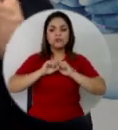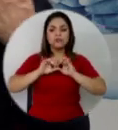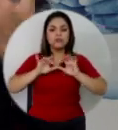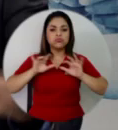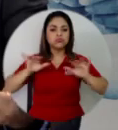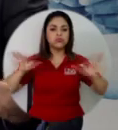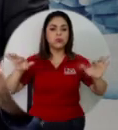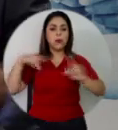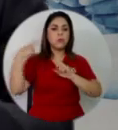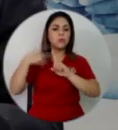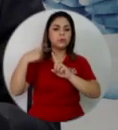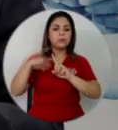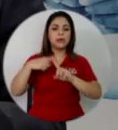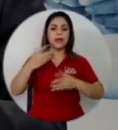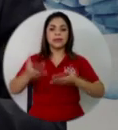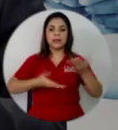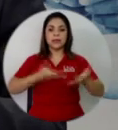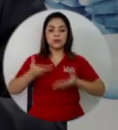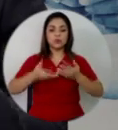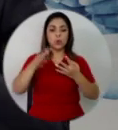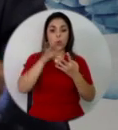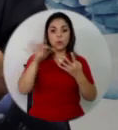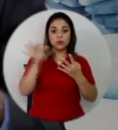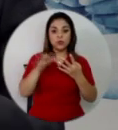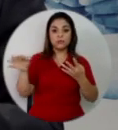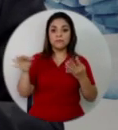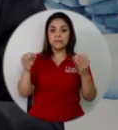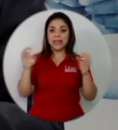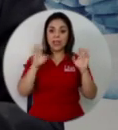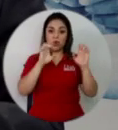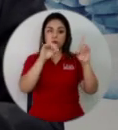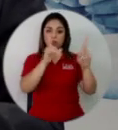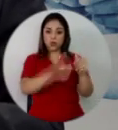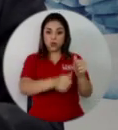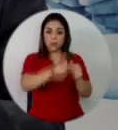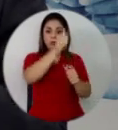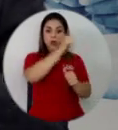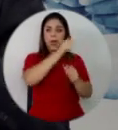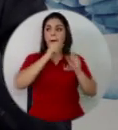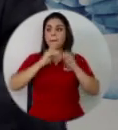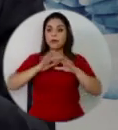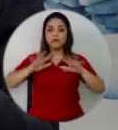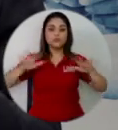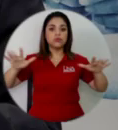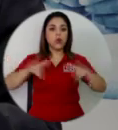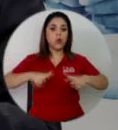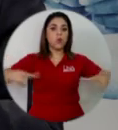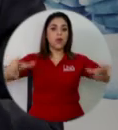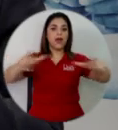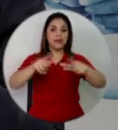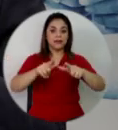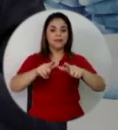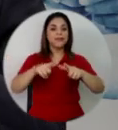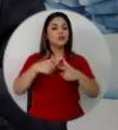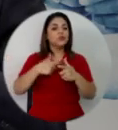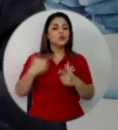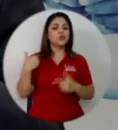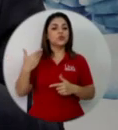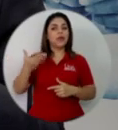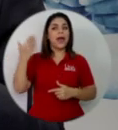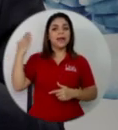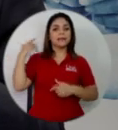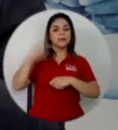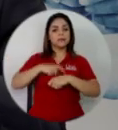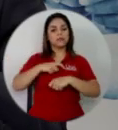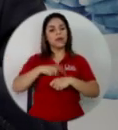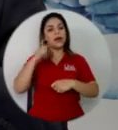productos, opciones de educación superior a más poblaciones en otros sitios. Y eso creo nos lleva a una serie de decisiones en